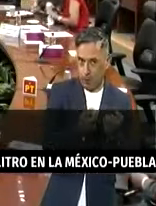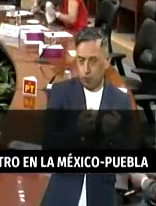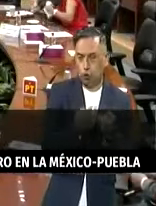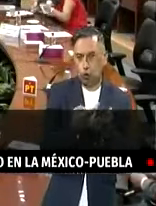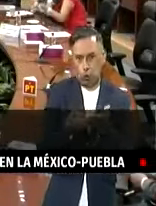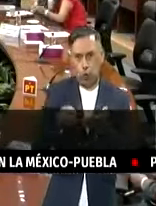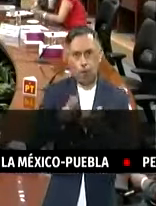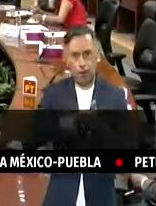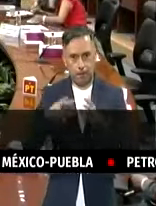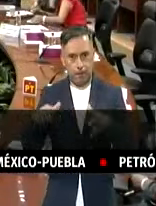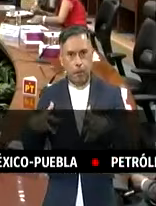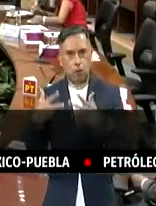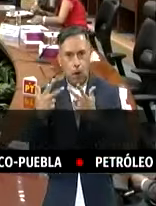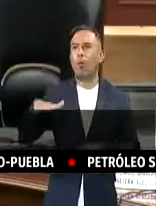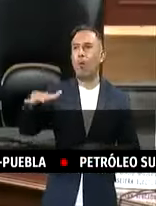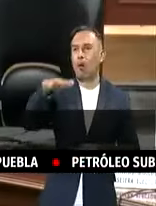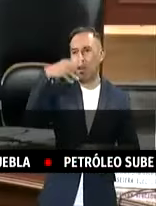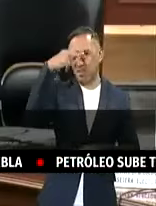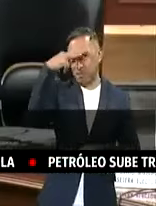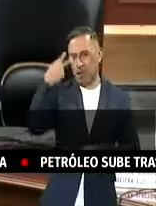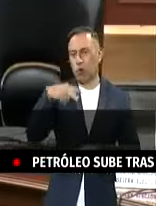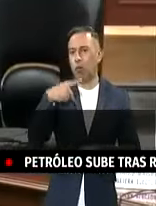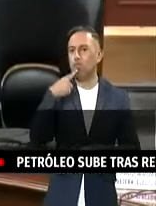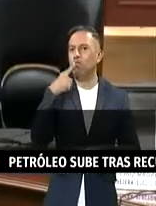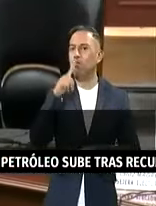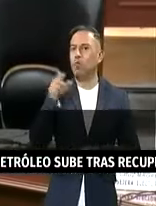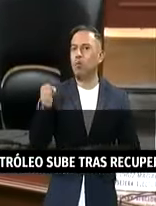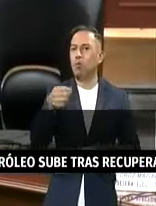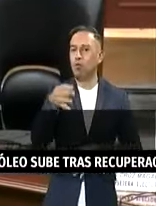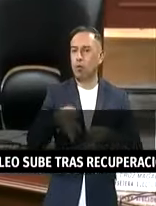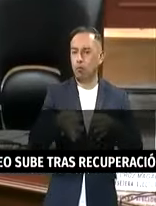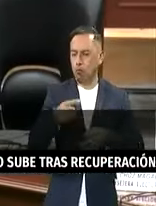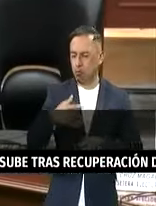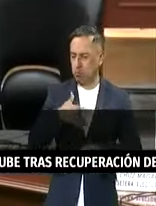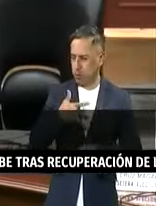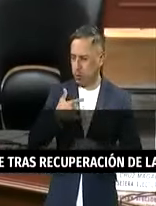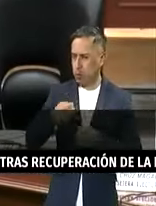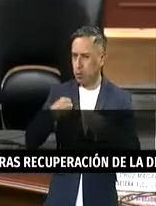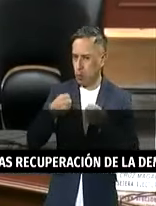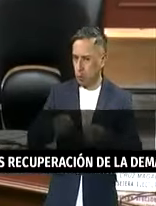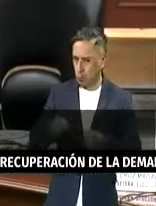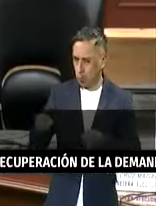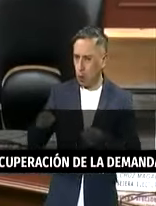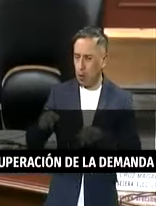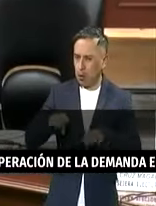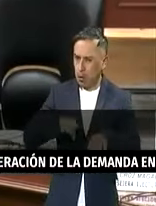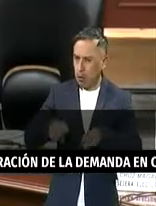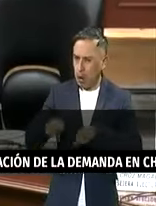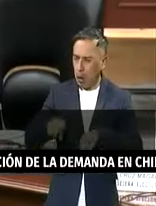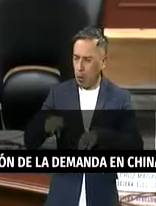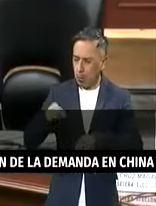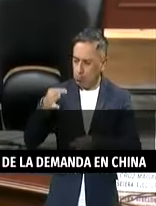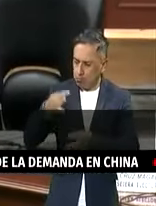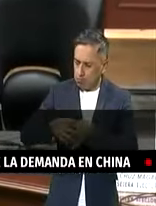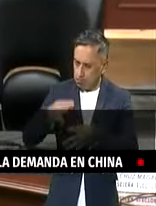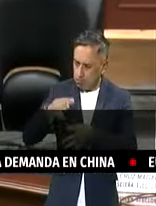próximo viernes. Muchas gracias, consejero, por su tiempo. Buenos